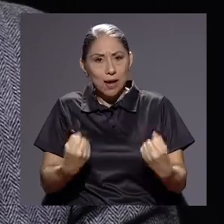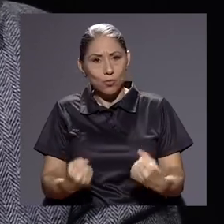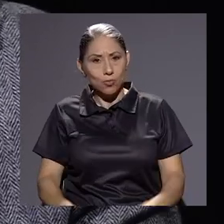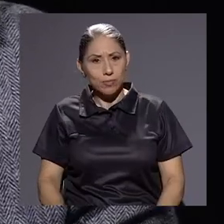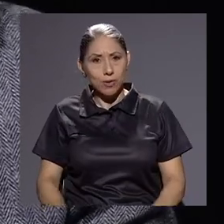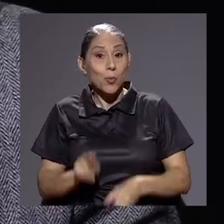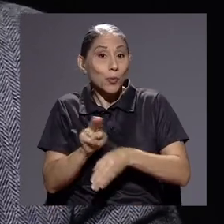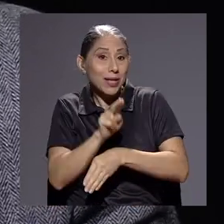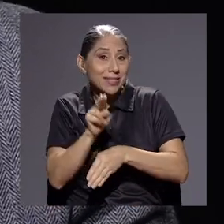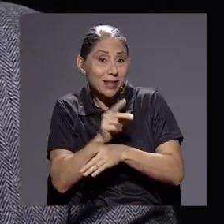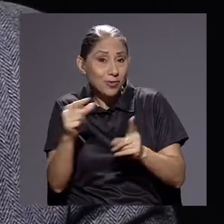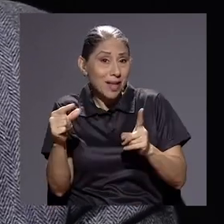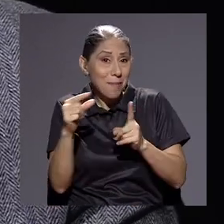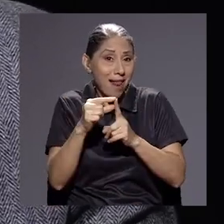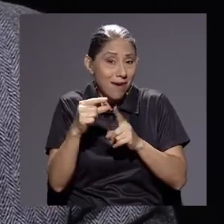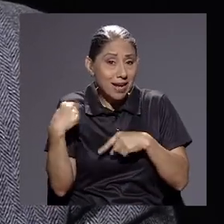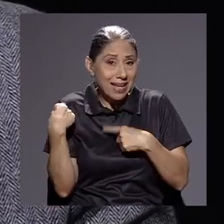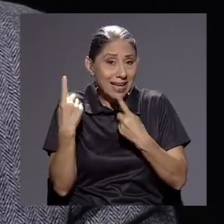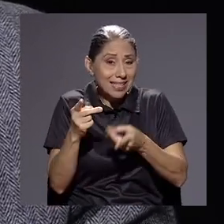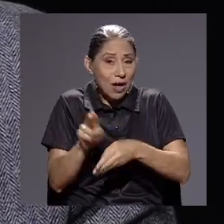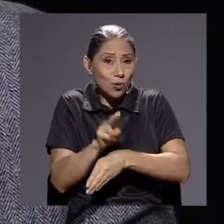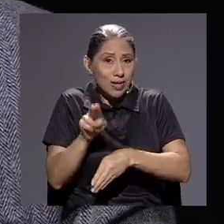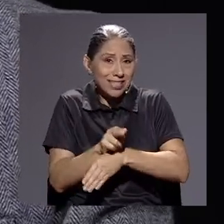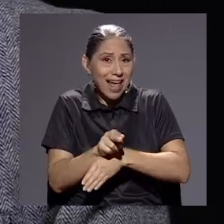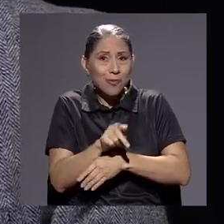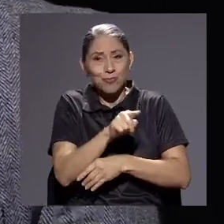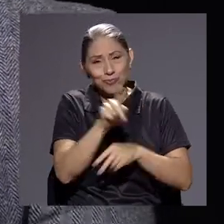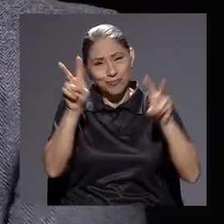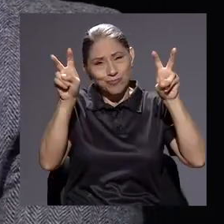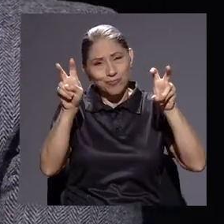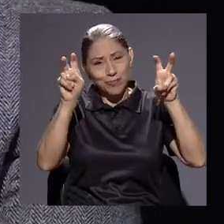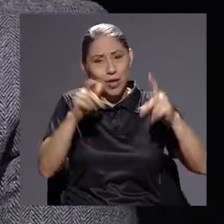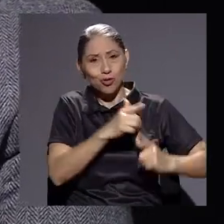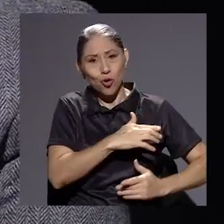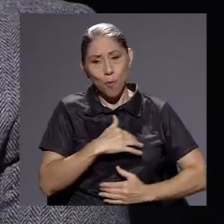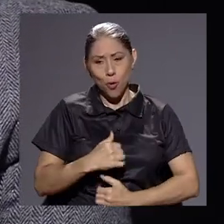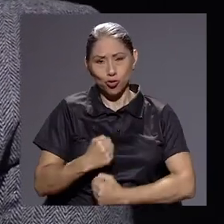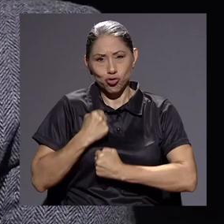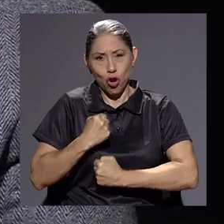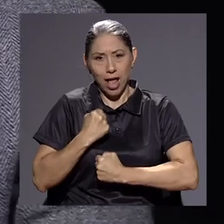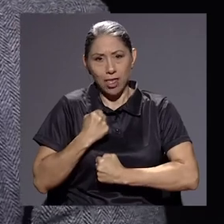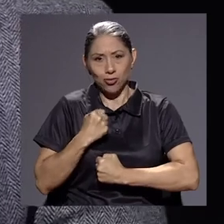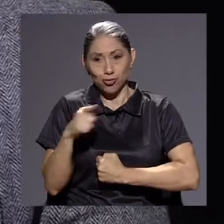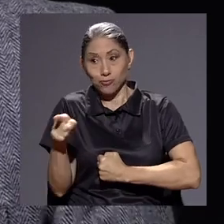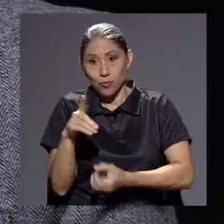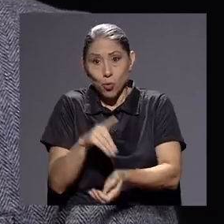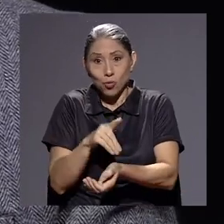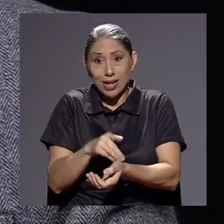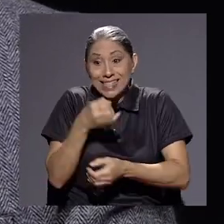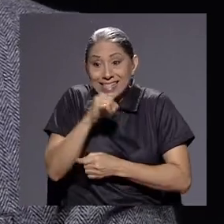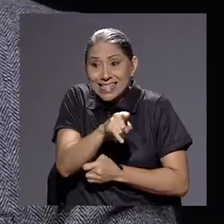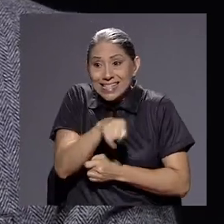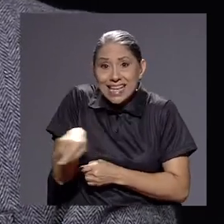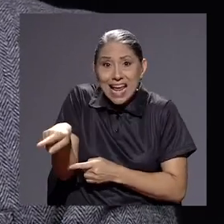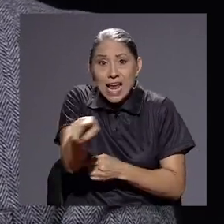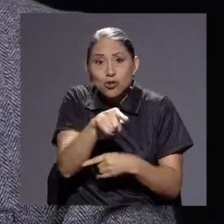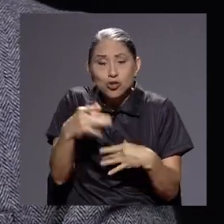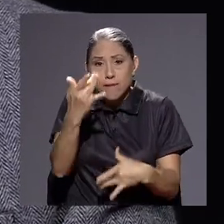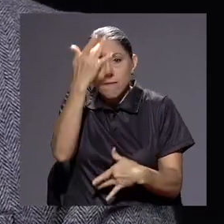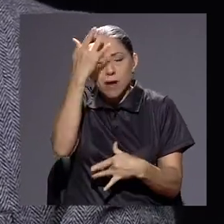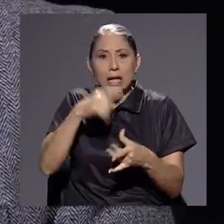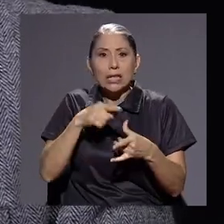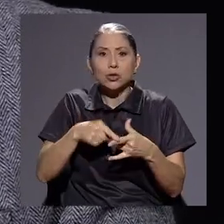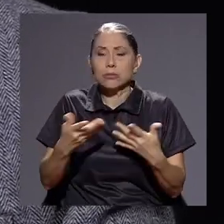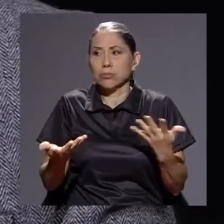esa palabra que se ha utilizado, son esos soldados que están en esa trinchera. Y si se enferman los profesionales de salud, pues también